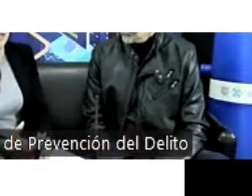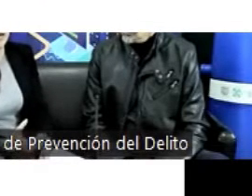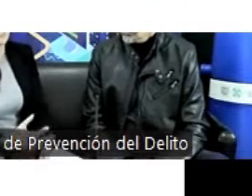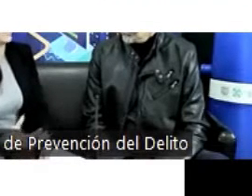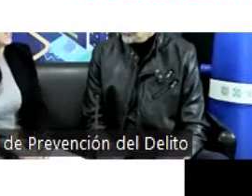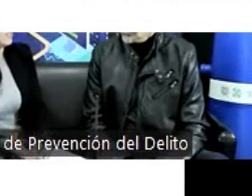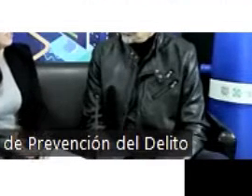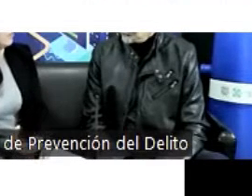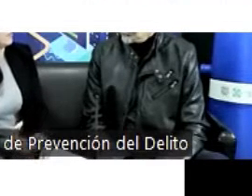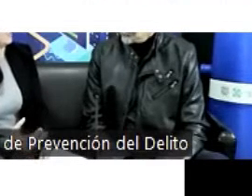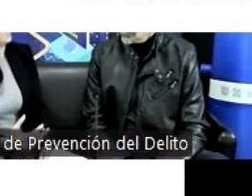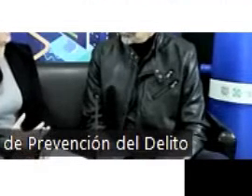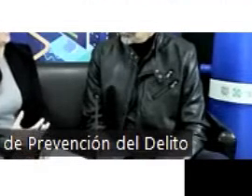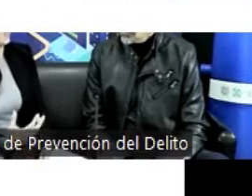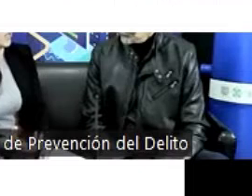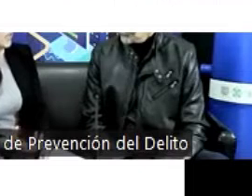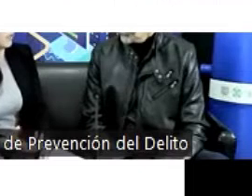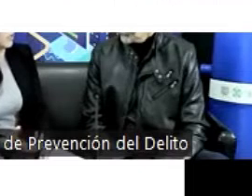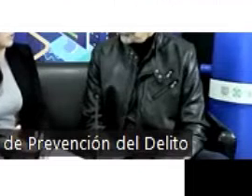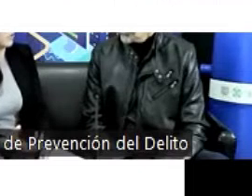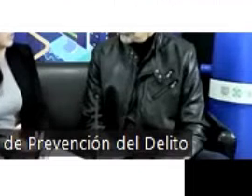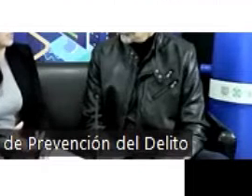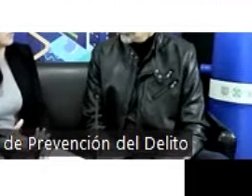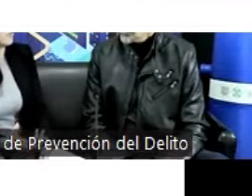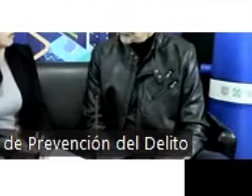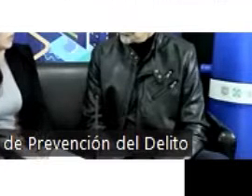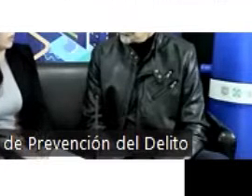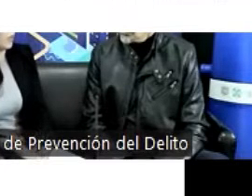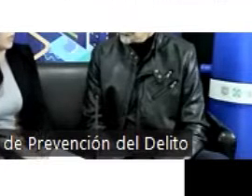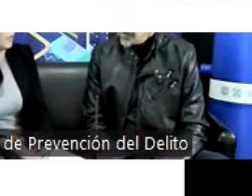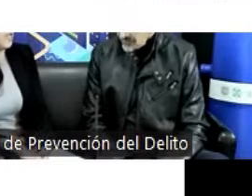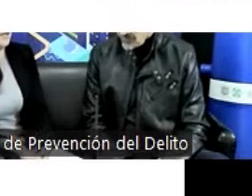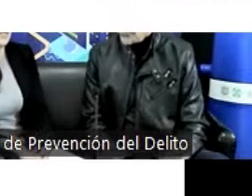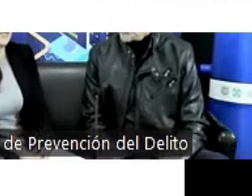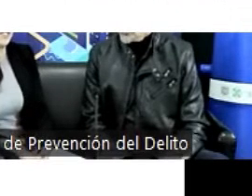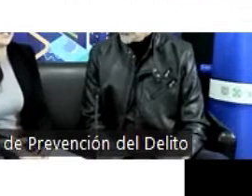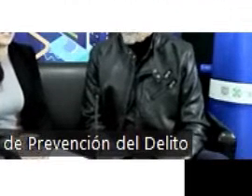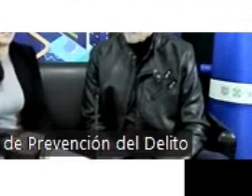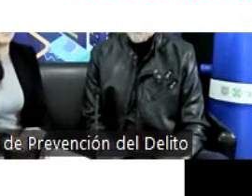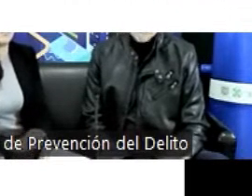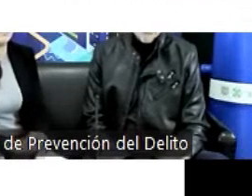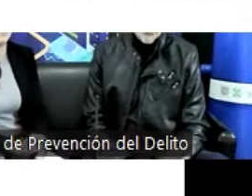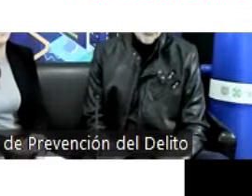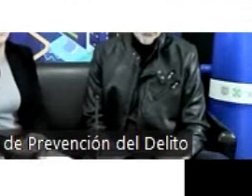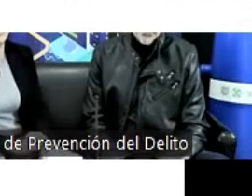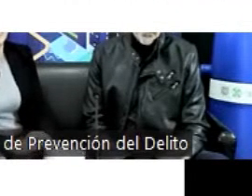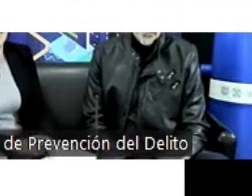pueda orientarse y pueda reducir estos riesgos que tiene su consumo actual. Pasamos a la siguiente, por